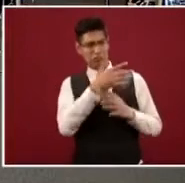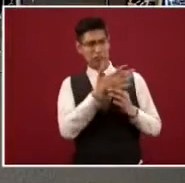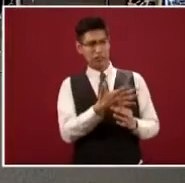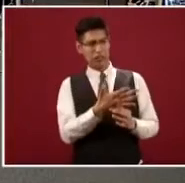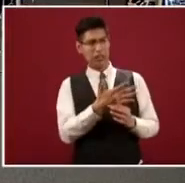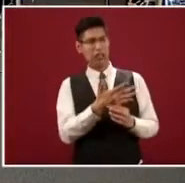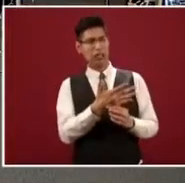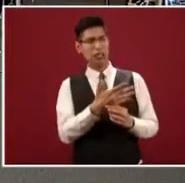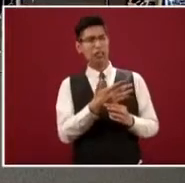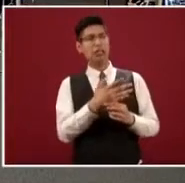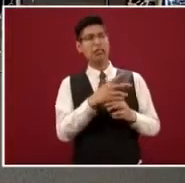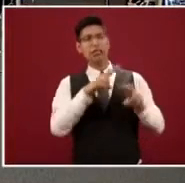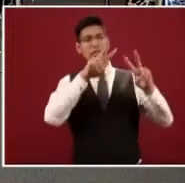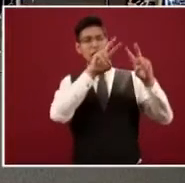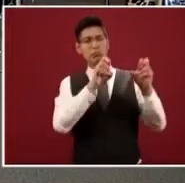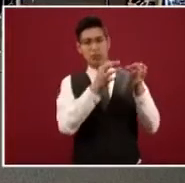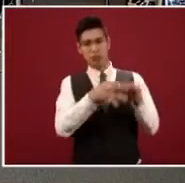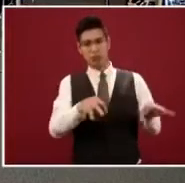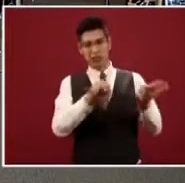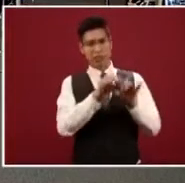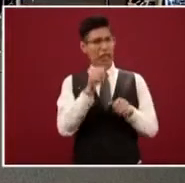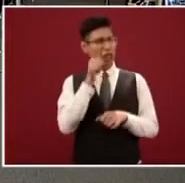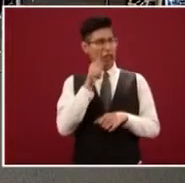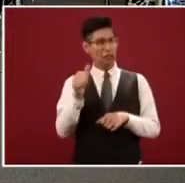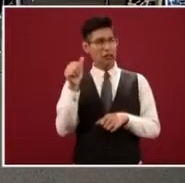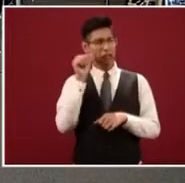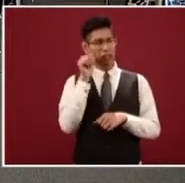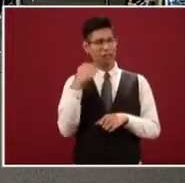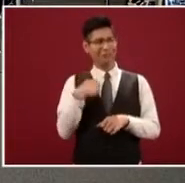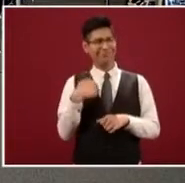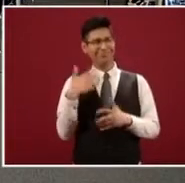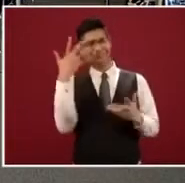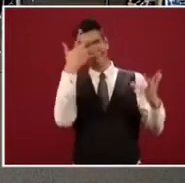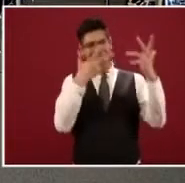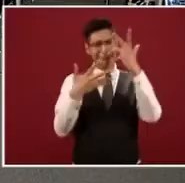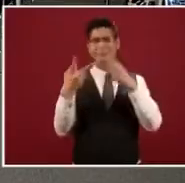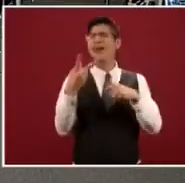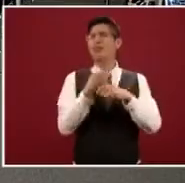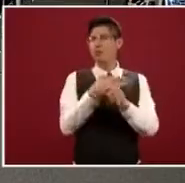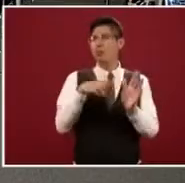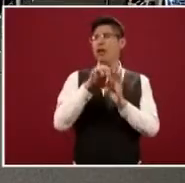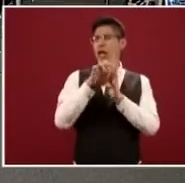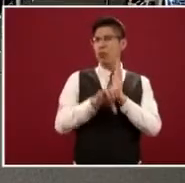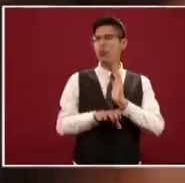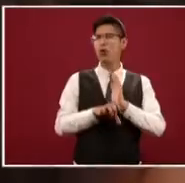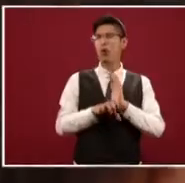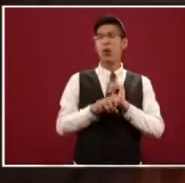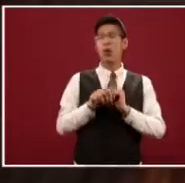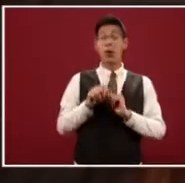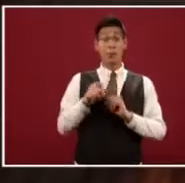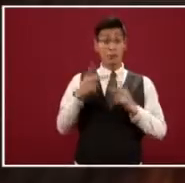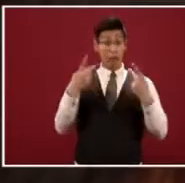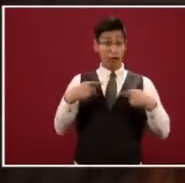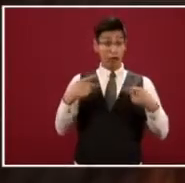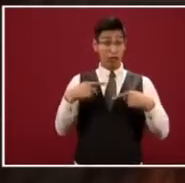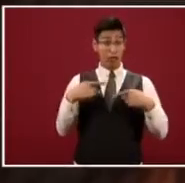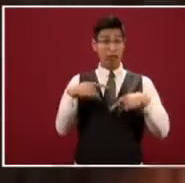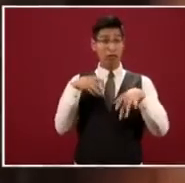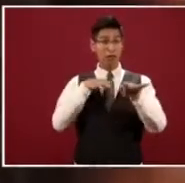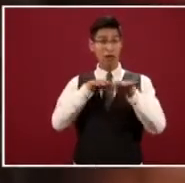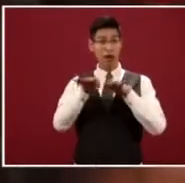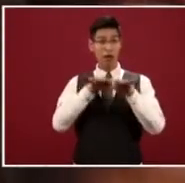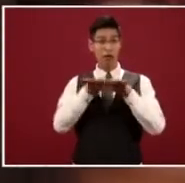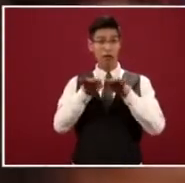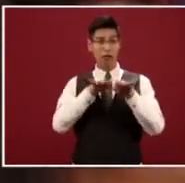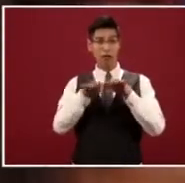tocó un punto que ayer fue como un poco contradictorio. ¿Qué va a pasar con el personal que trabaja en el gobierno federal? Por favor, si nos